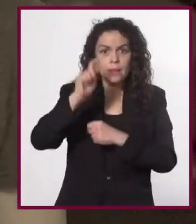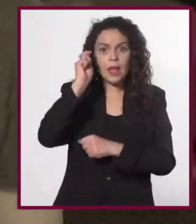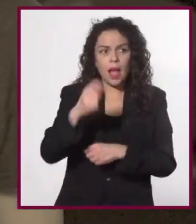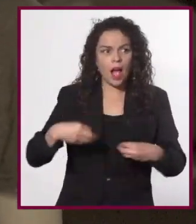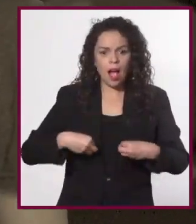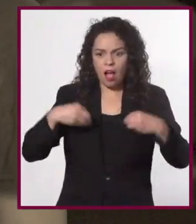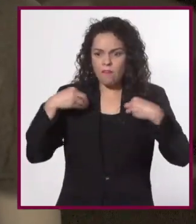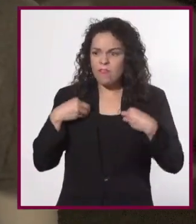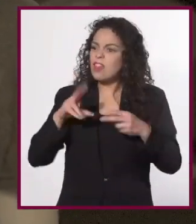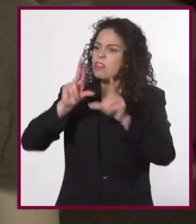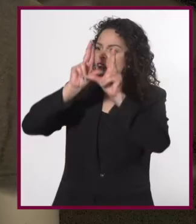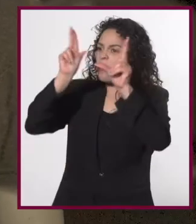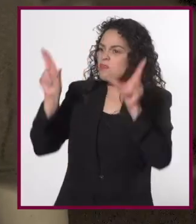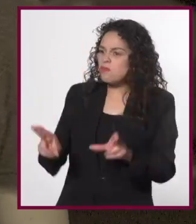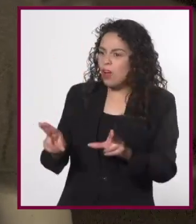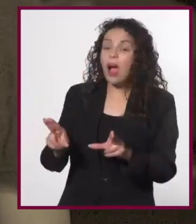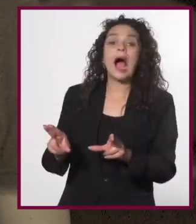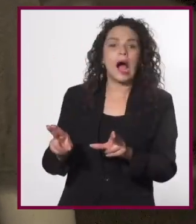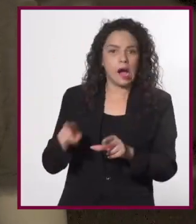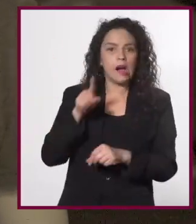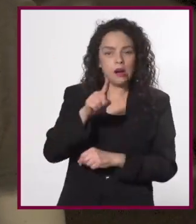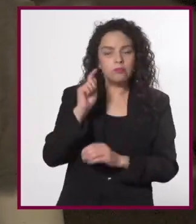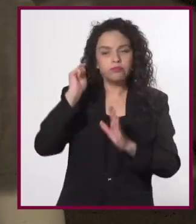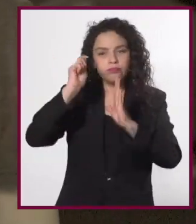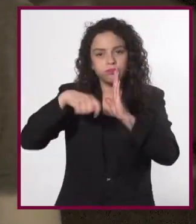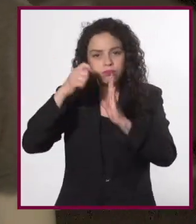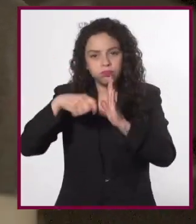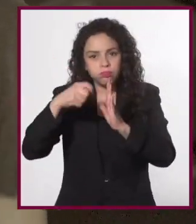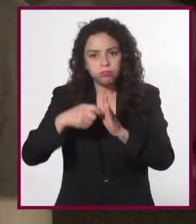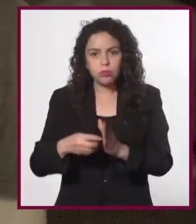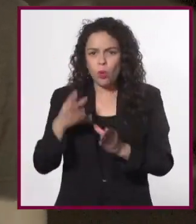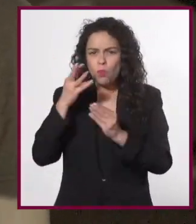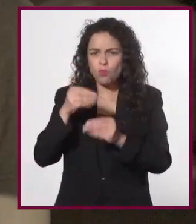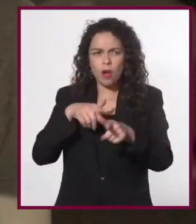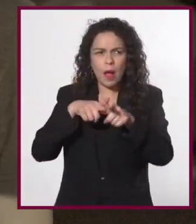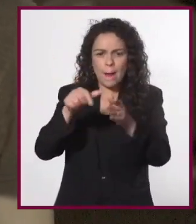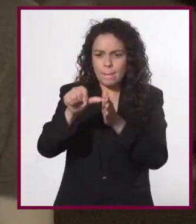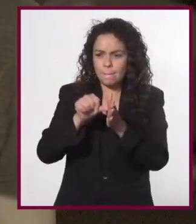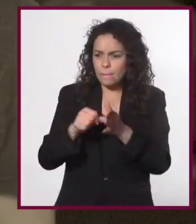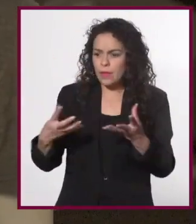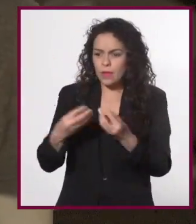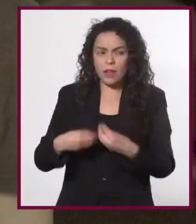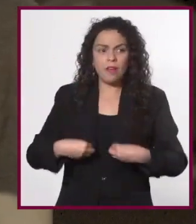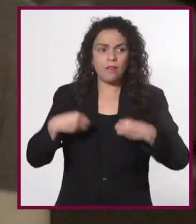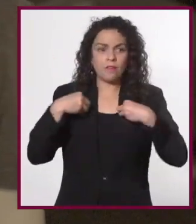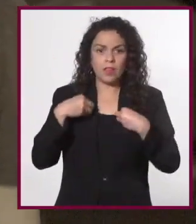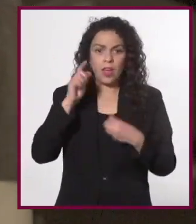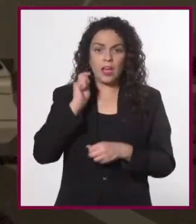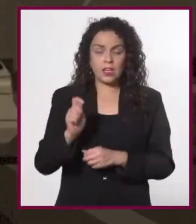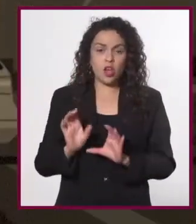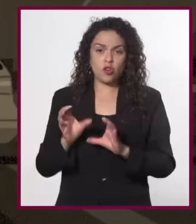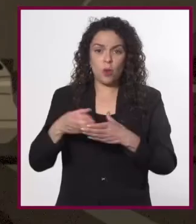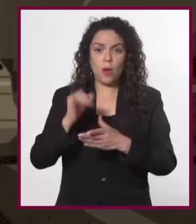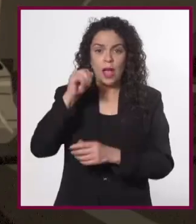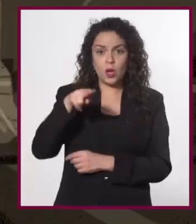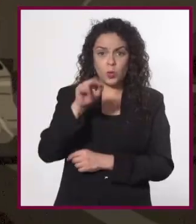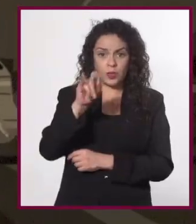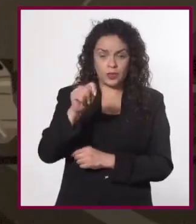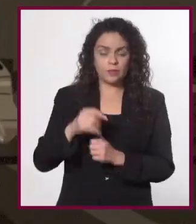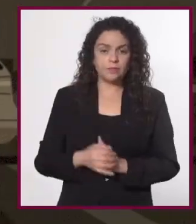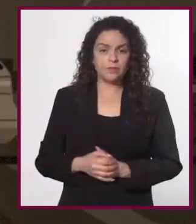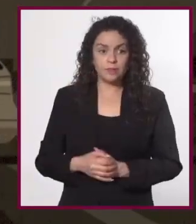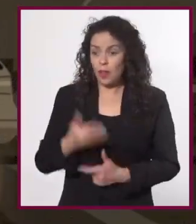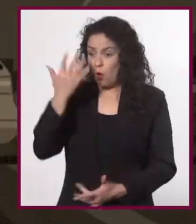ártica de América del Norte y vivió varios meses con una familia de la comunidad Inuit. En un